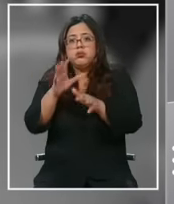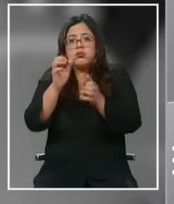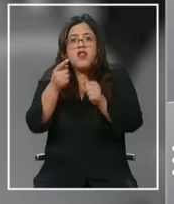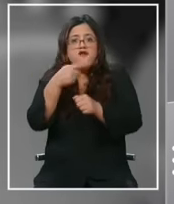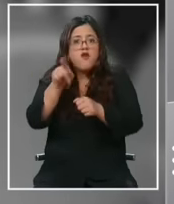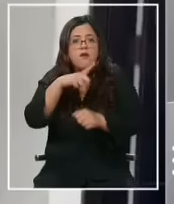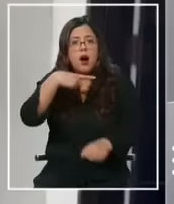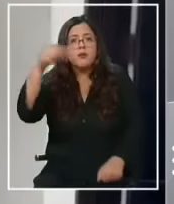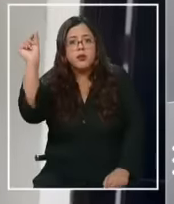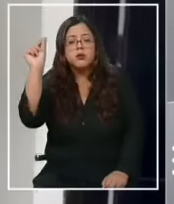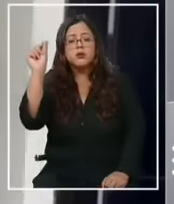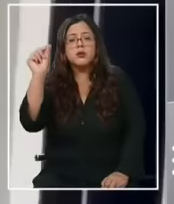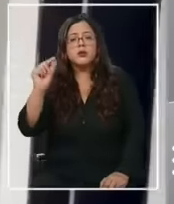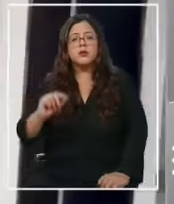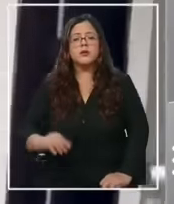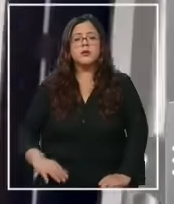escapar?